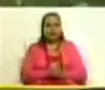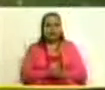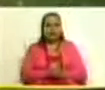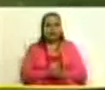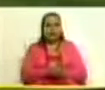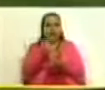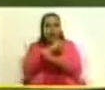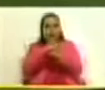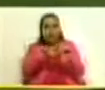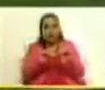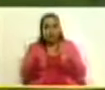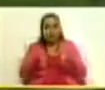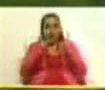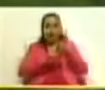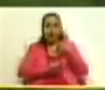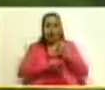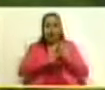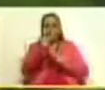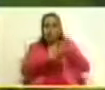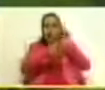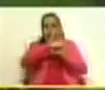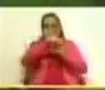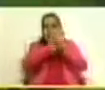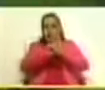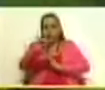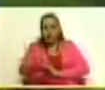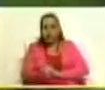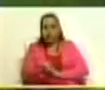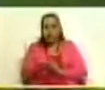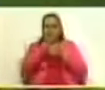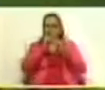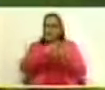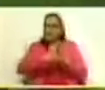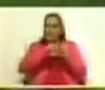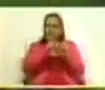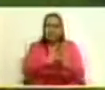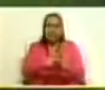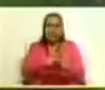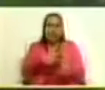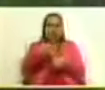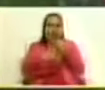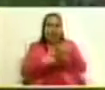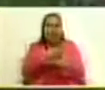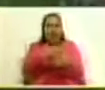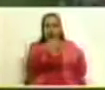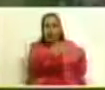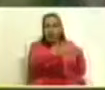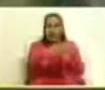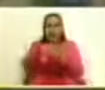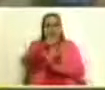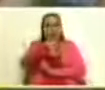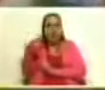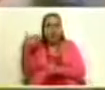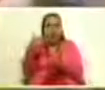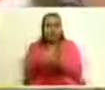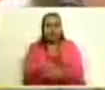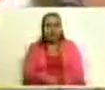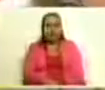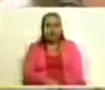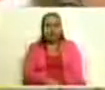construcción constitucional. A mantenerla se han dedicado generaciones enteras y